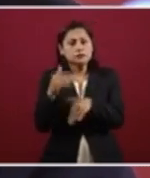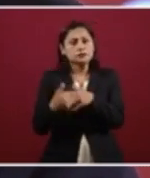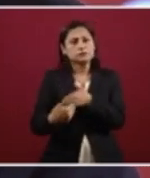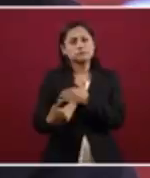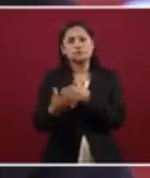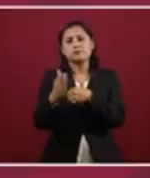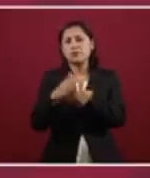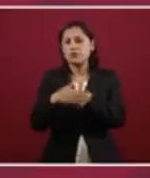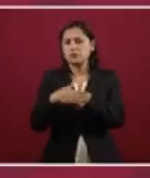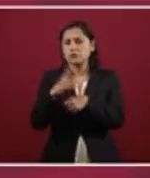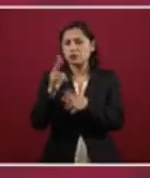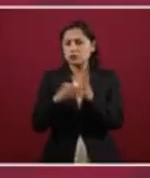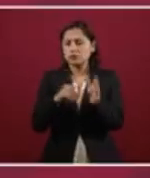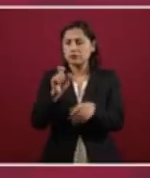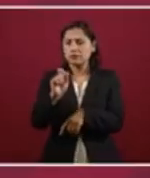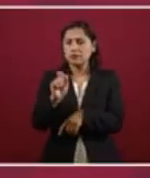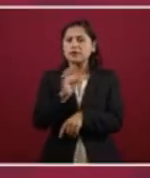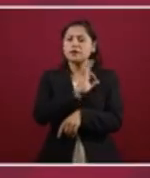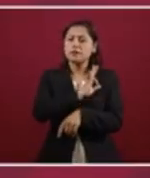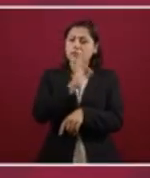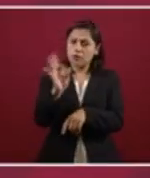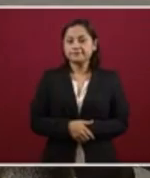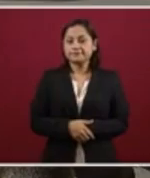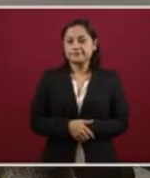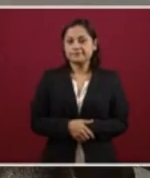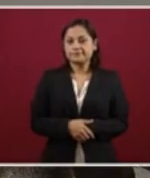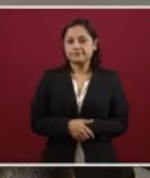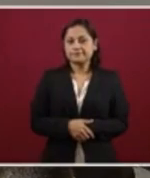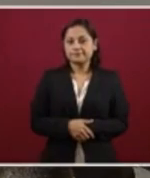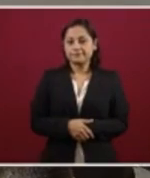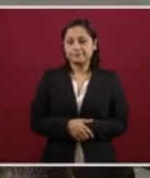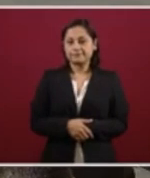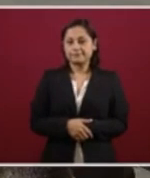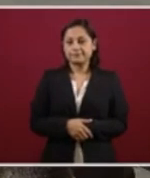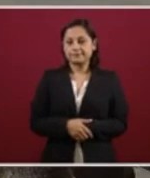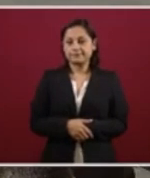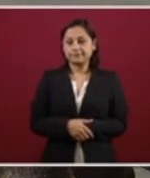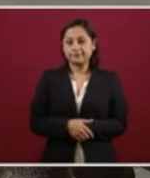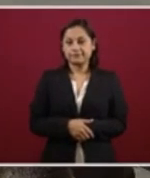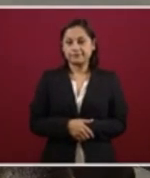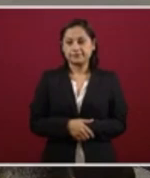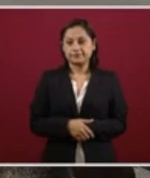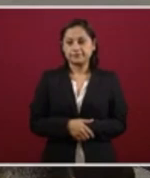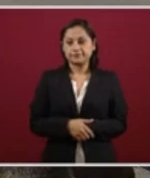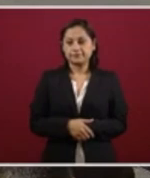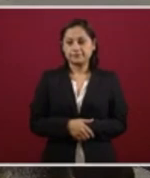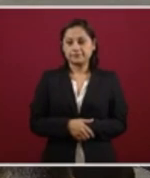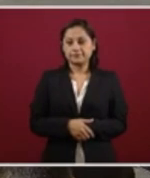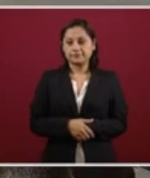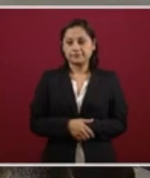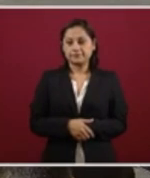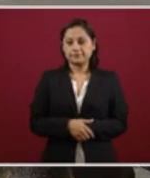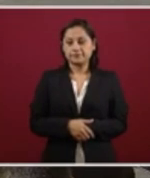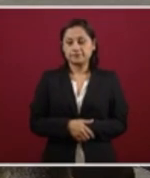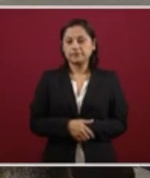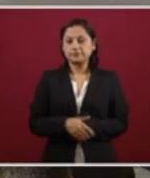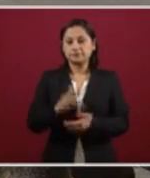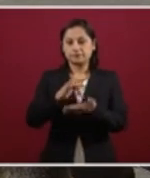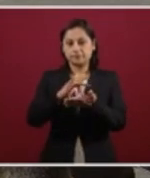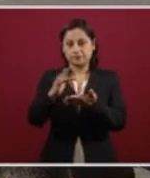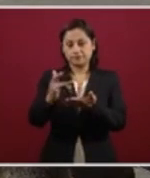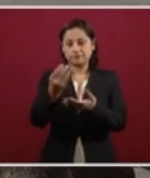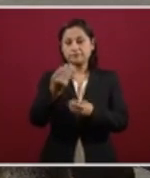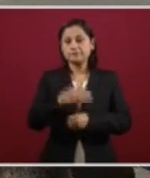el grueso del proceso de reconstrucción. El secretario de Hacienda, Arturo Herrera, fue el encargado de responder a la pregunta de